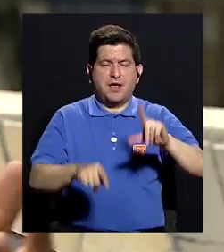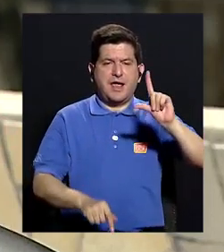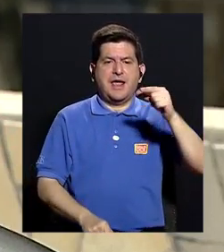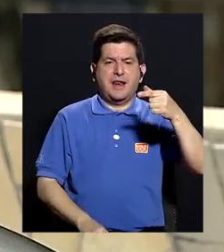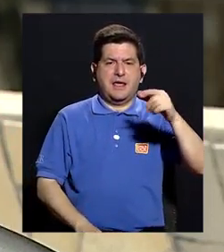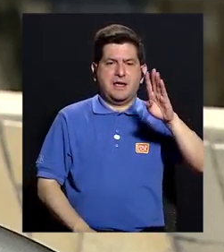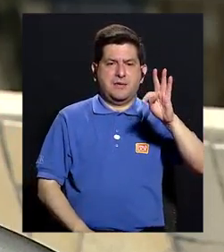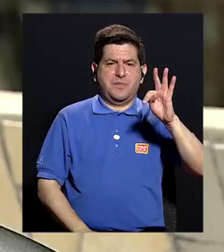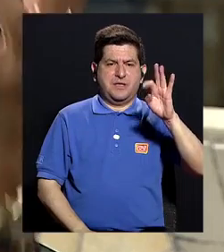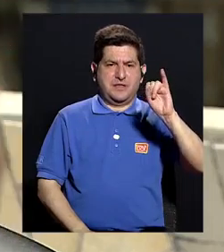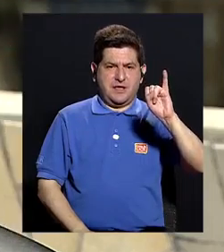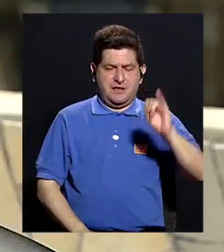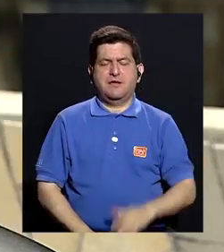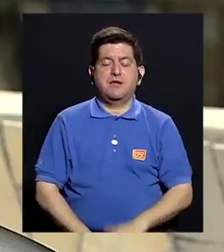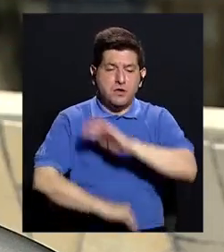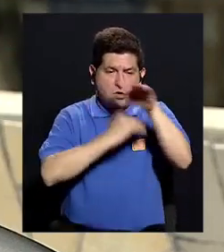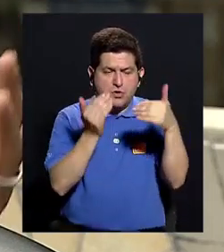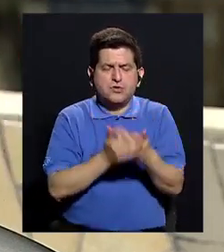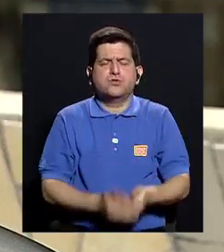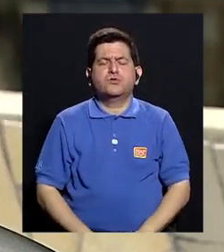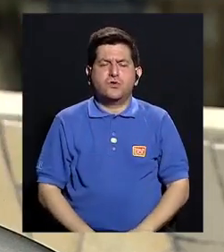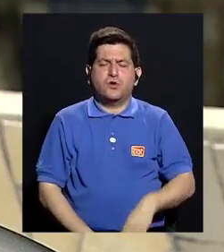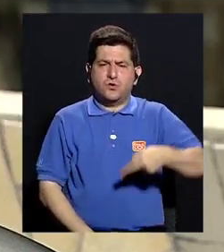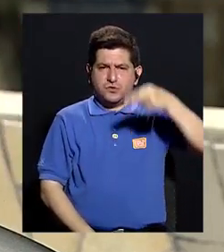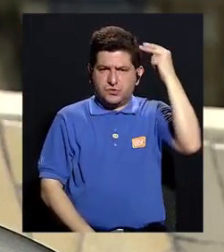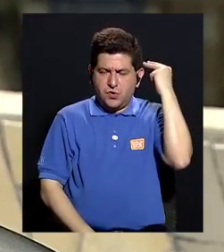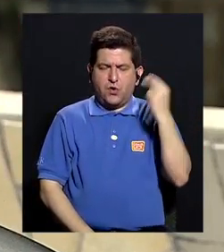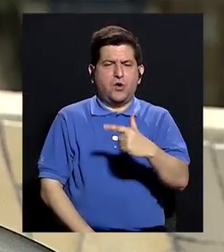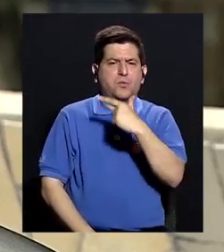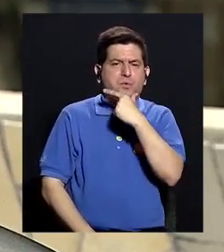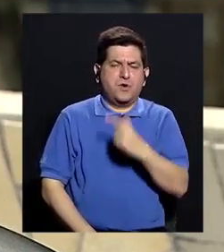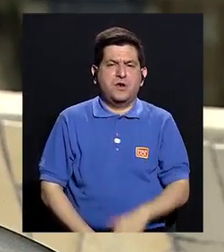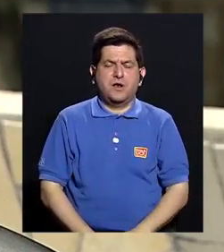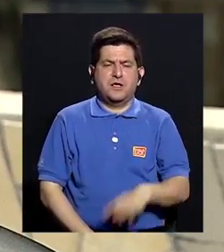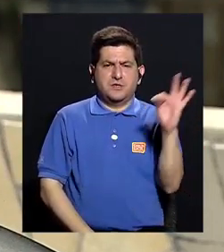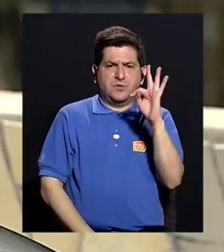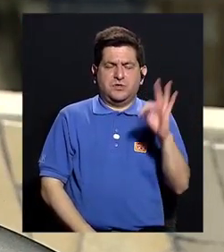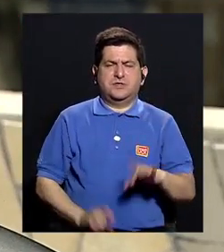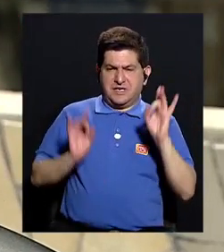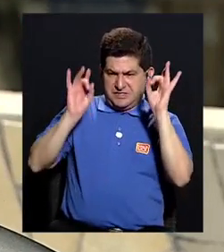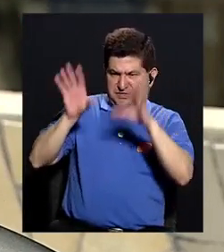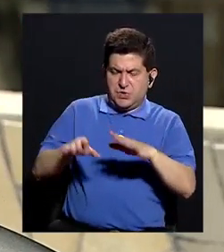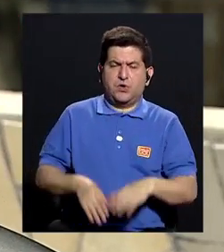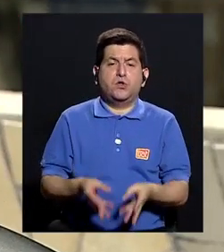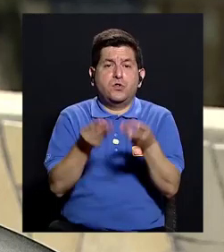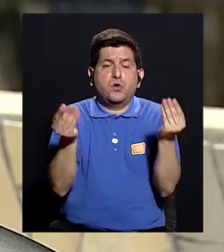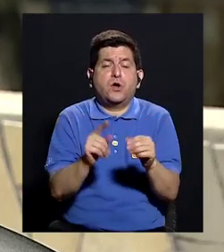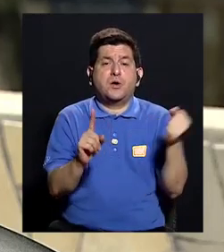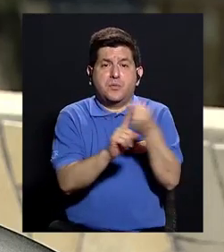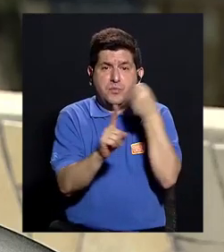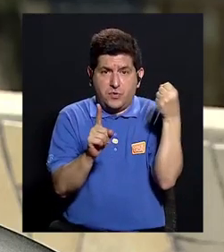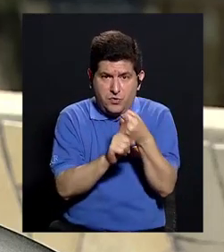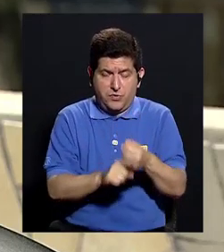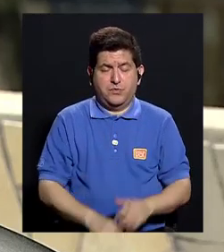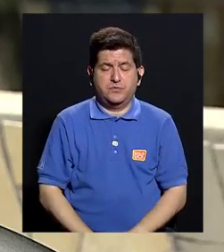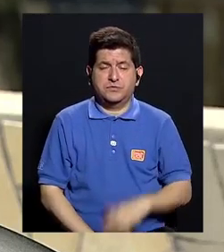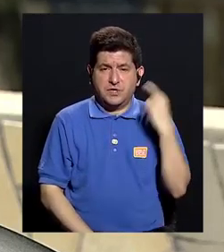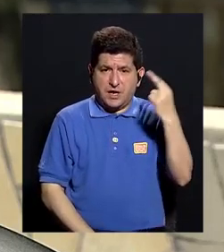personas LGTBI, por todas las homo, lesbo, transfobias que generan desde las violencias homofóbicas.